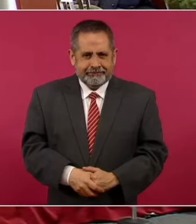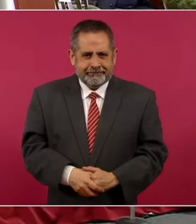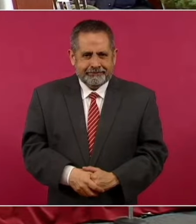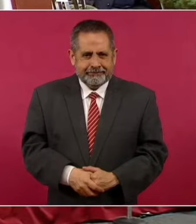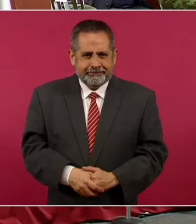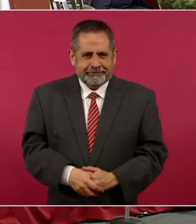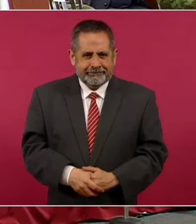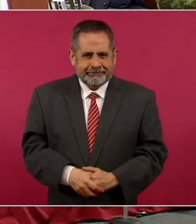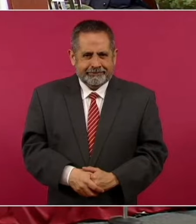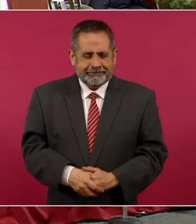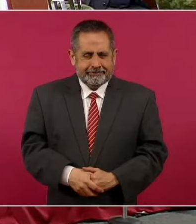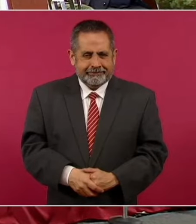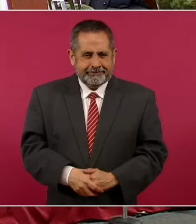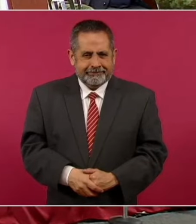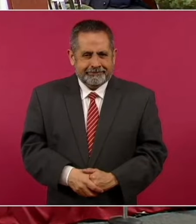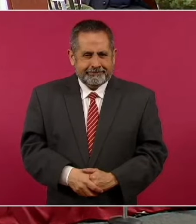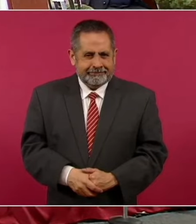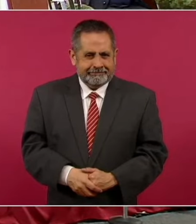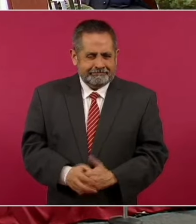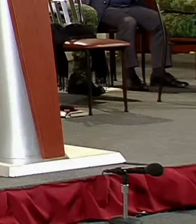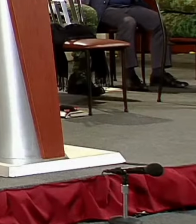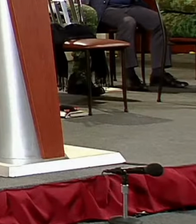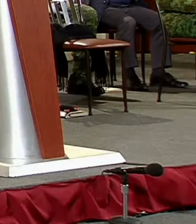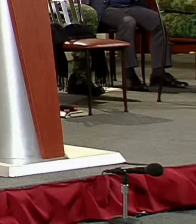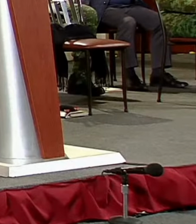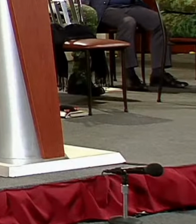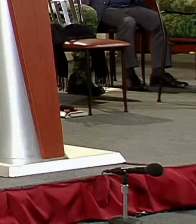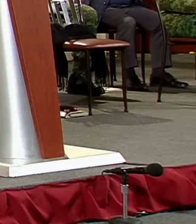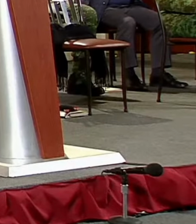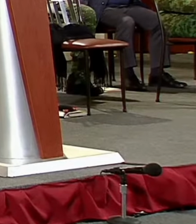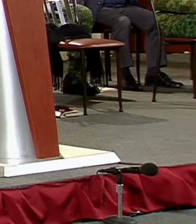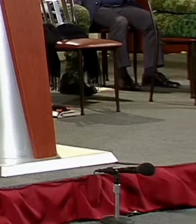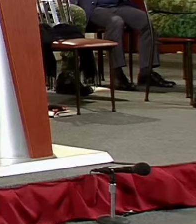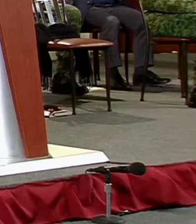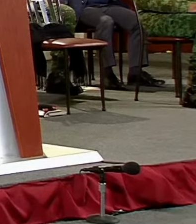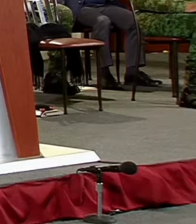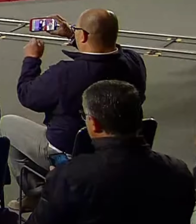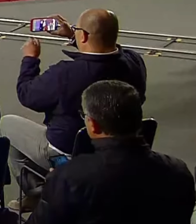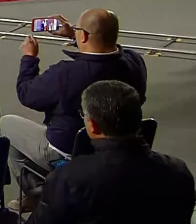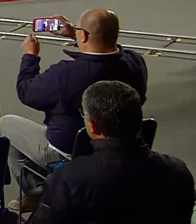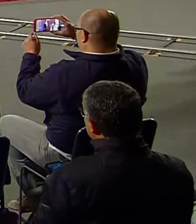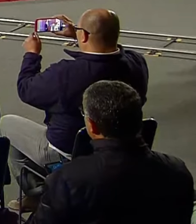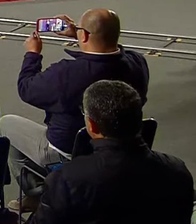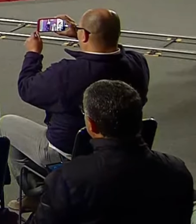todos. Gracias. Gracias.